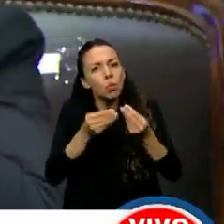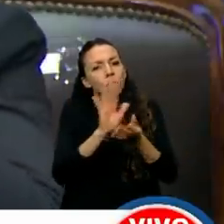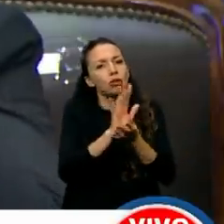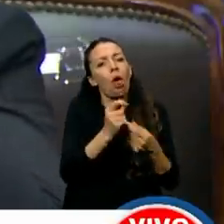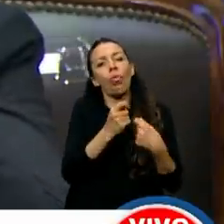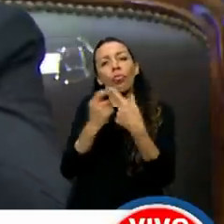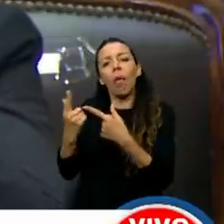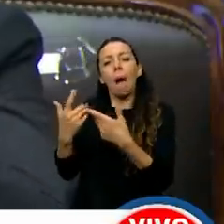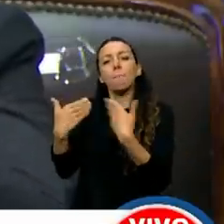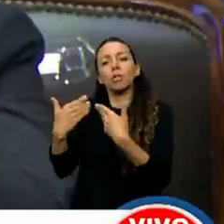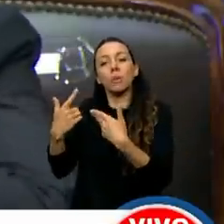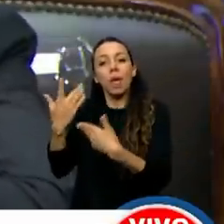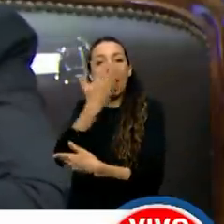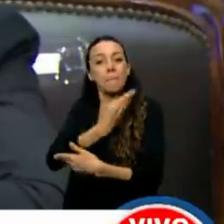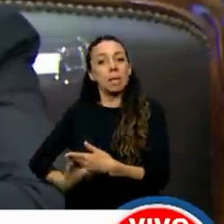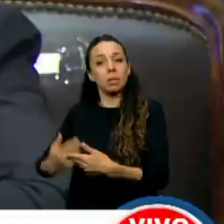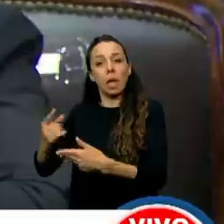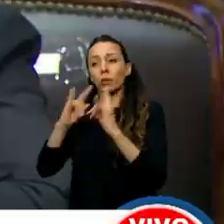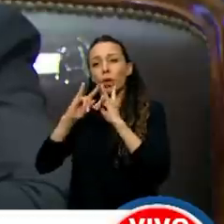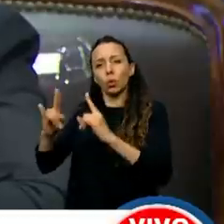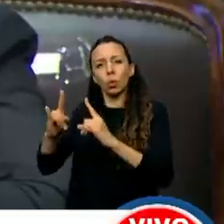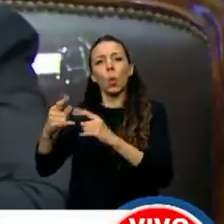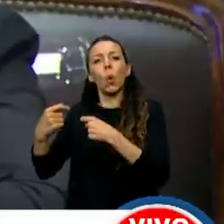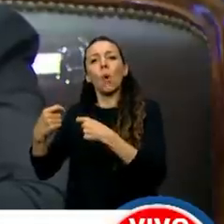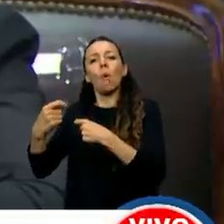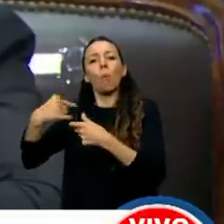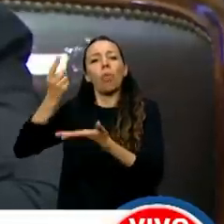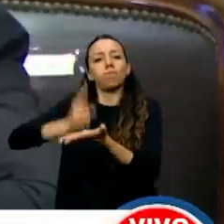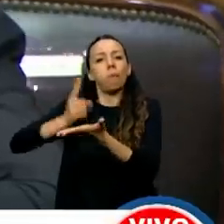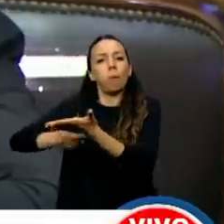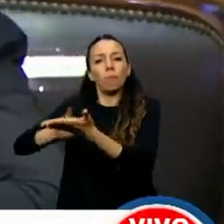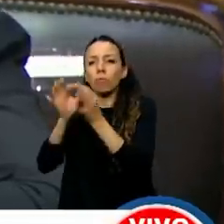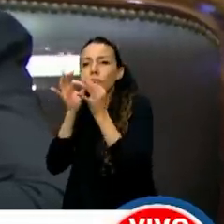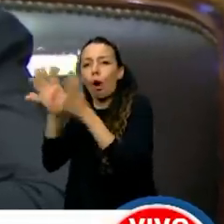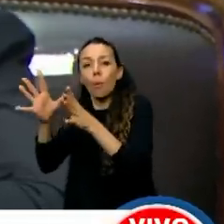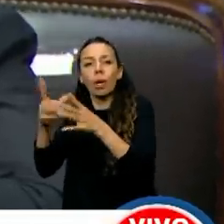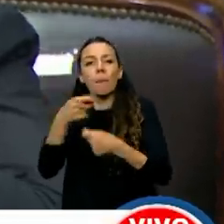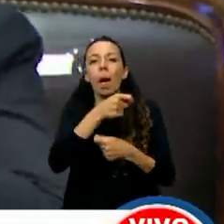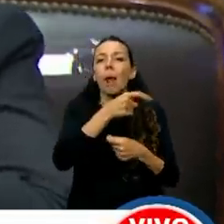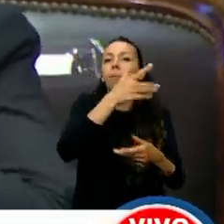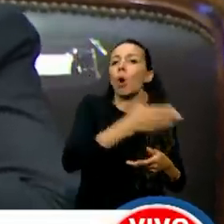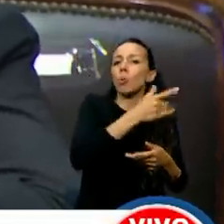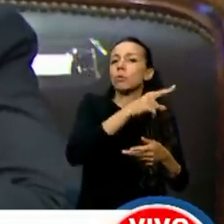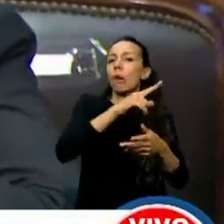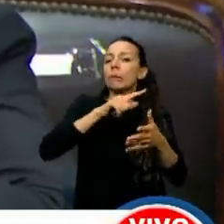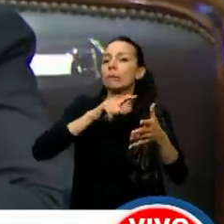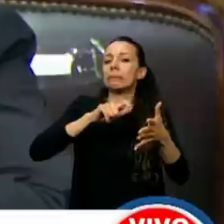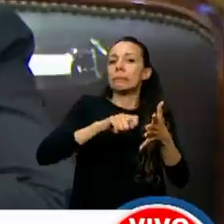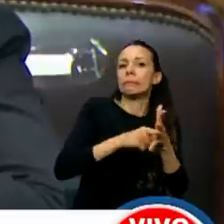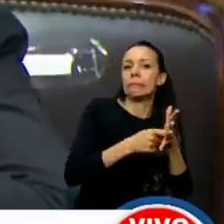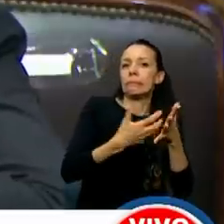para seguir creando más presión tributaria sobre el sistema productivo pero además